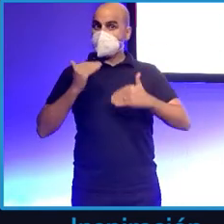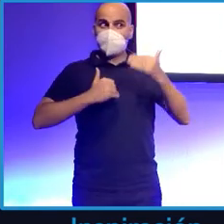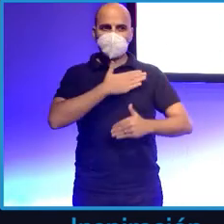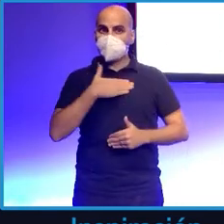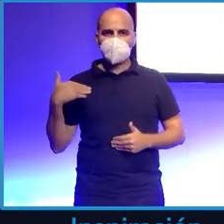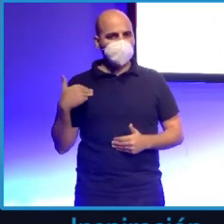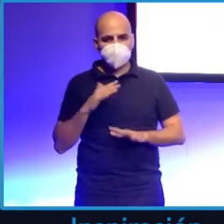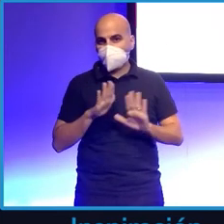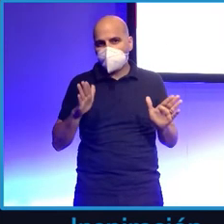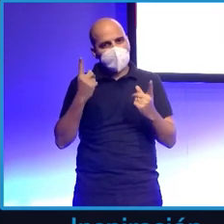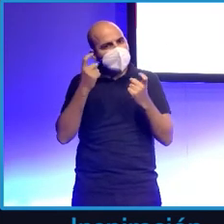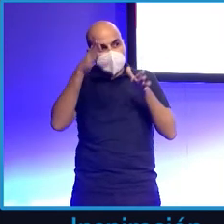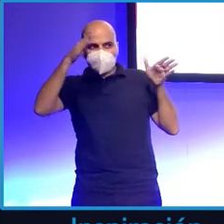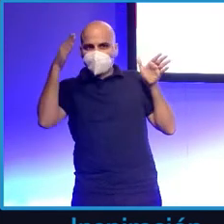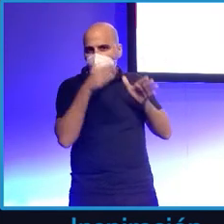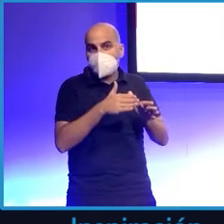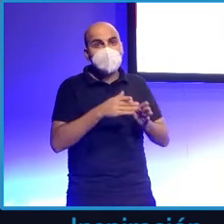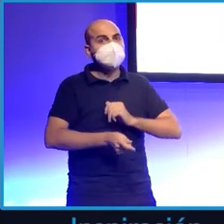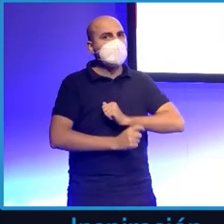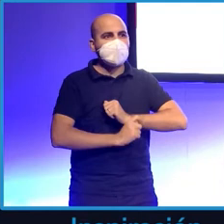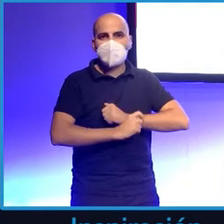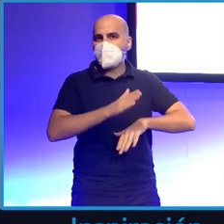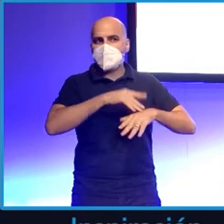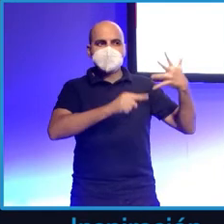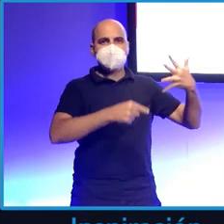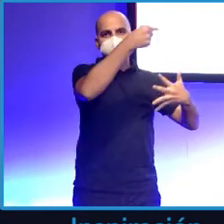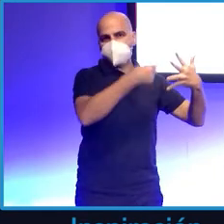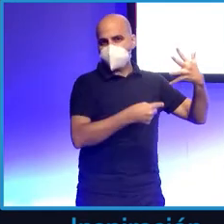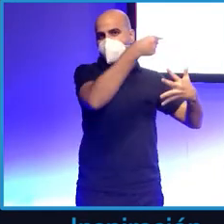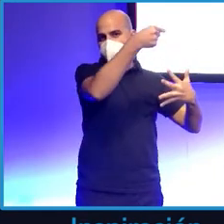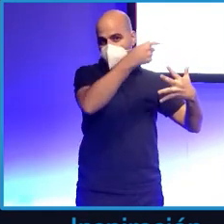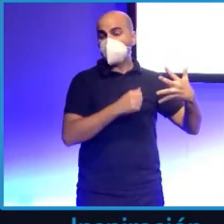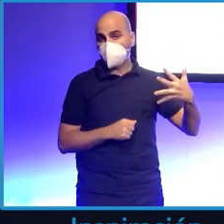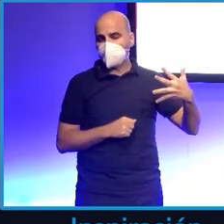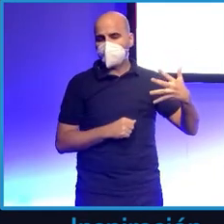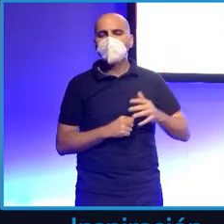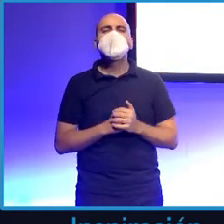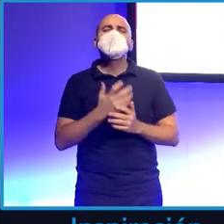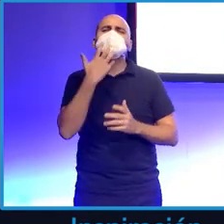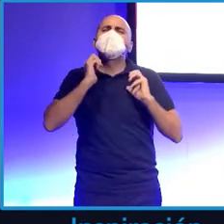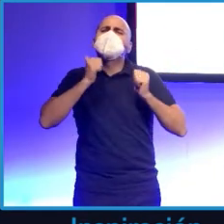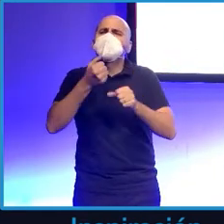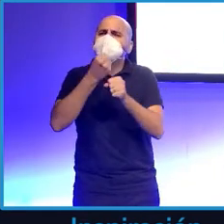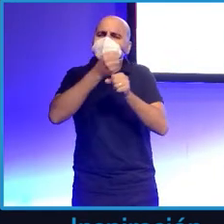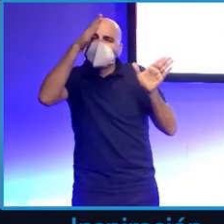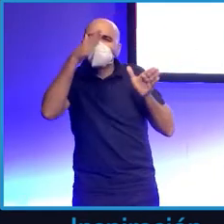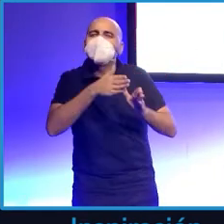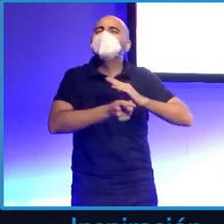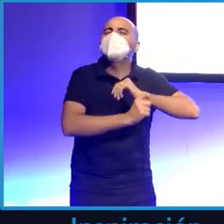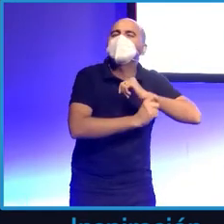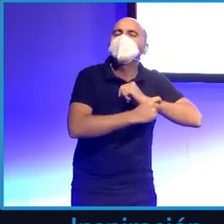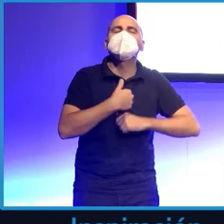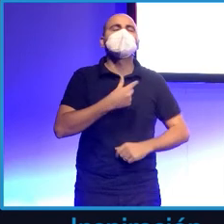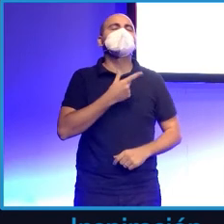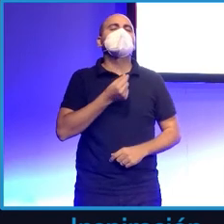tuvo que hacer una estrategia cuando nos metemos a trabajar en estrategia me gusta siempre el que entendamos los tipos de enlaces